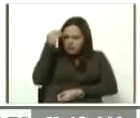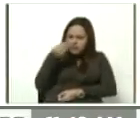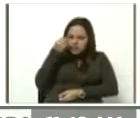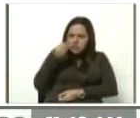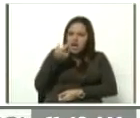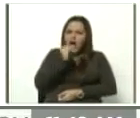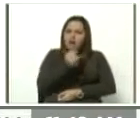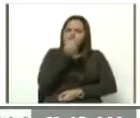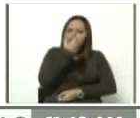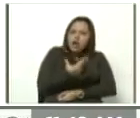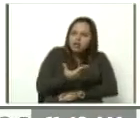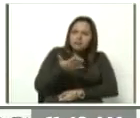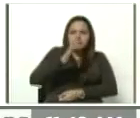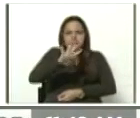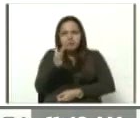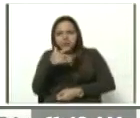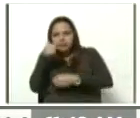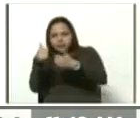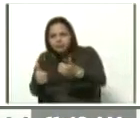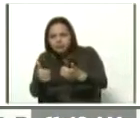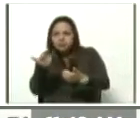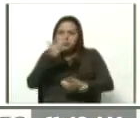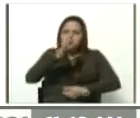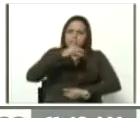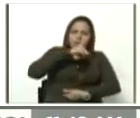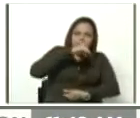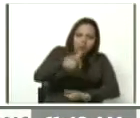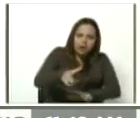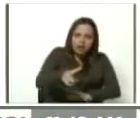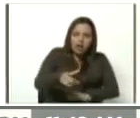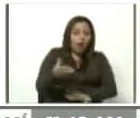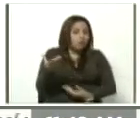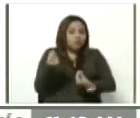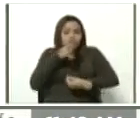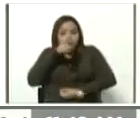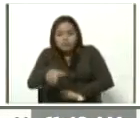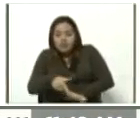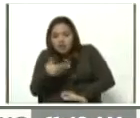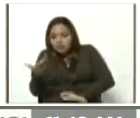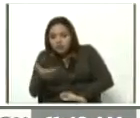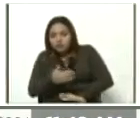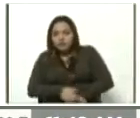buena, regular a buena, regular a mala, mala o muy mala? Fíjense, el